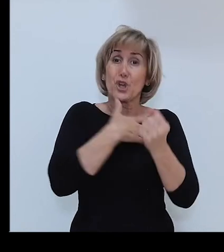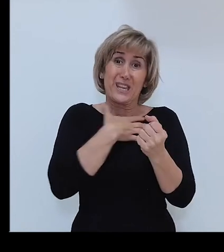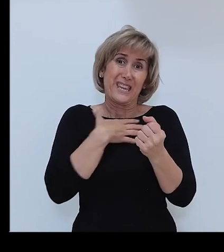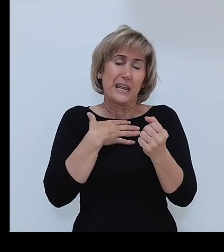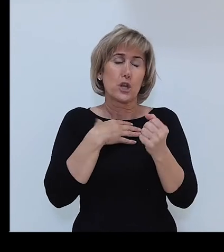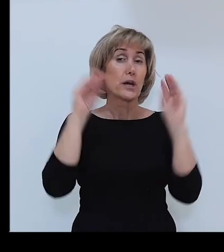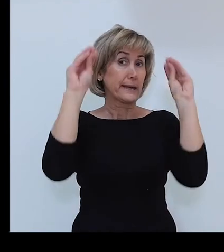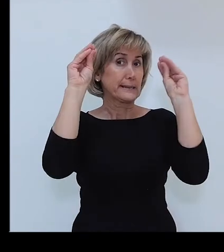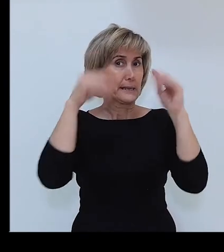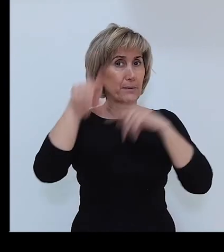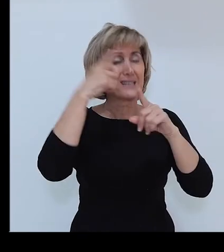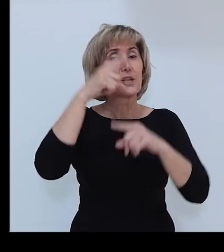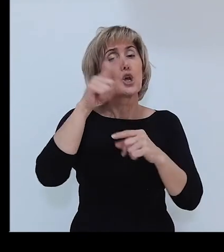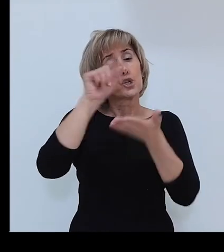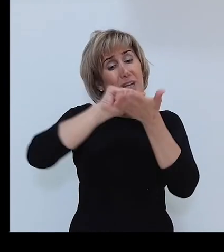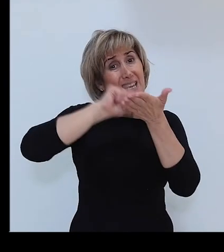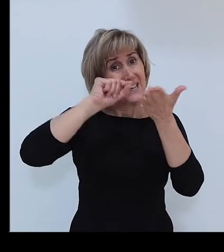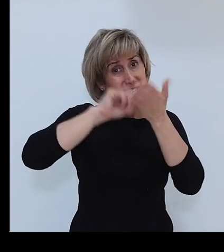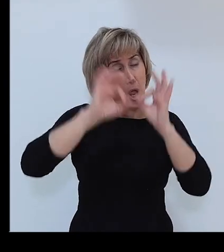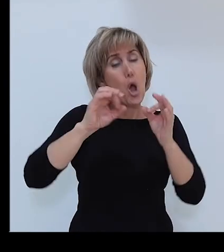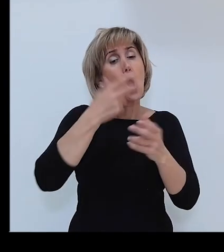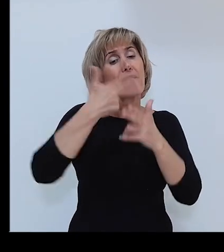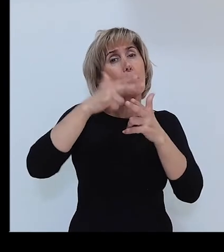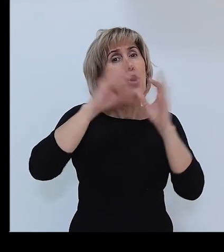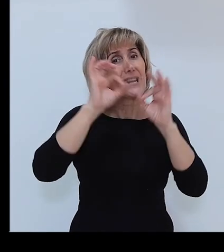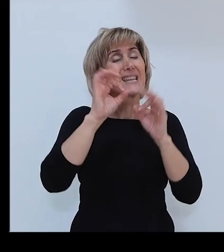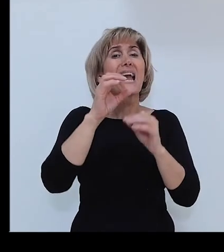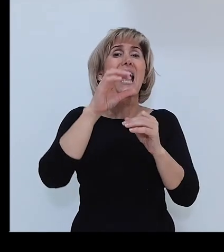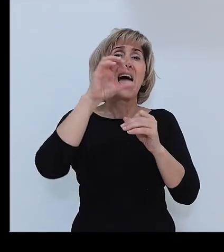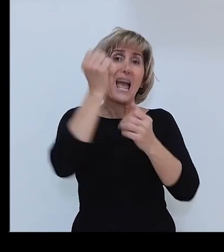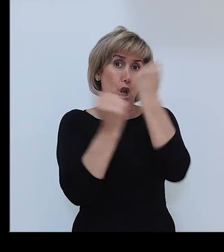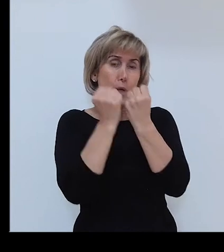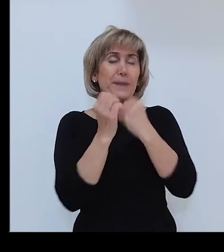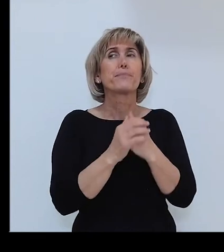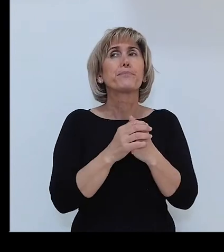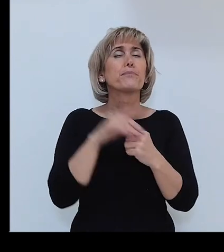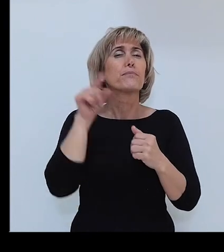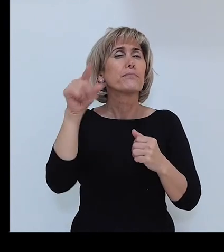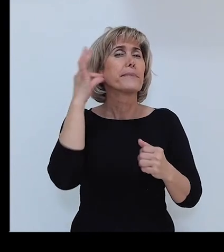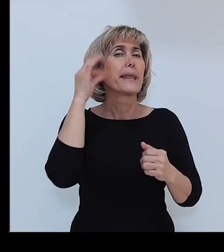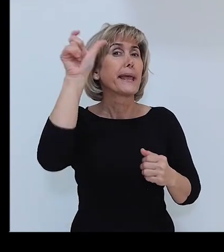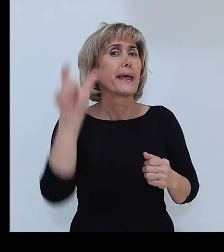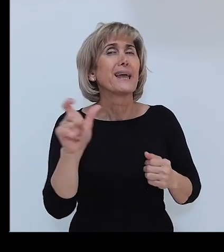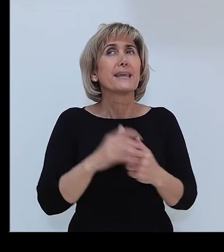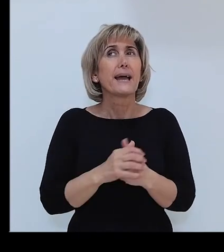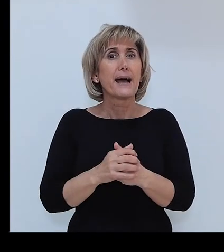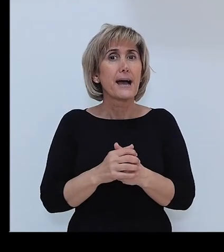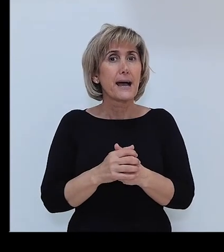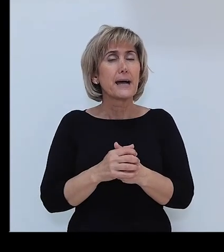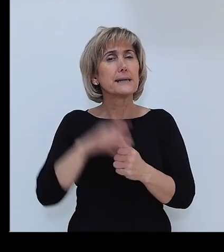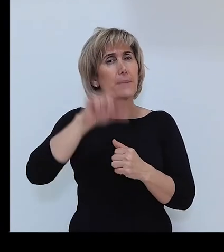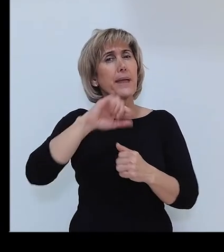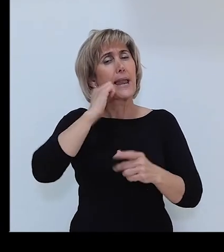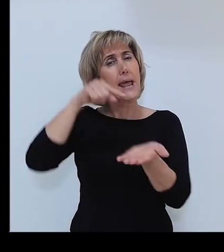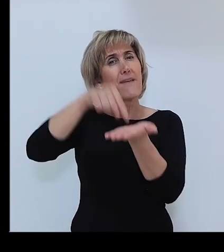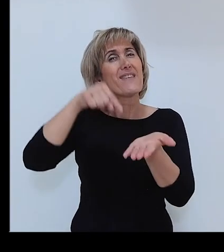a mí me gustaría resaltar dentro de su obra Illustration of Political Economics, cómo ella